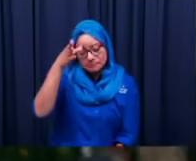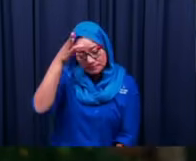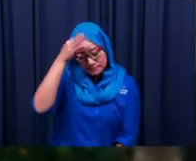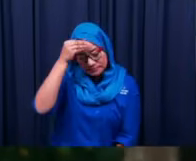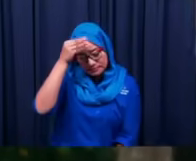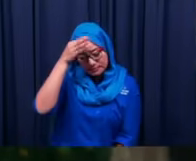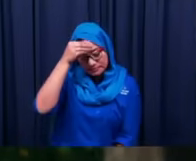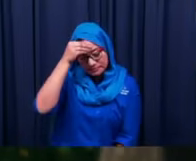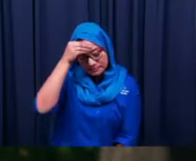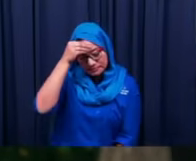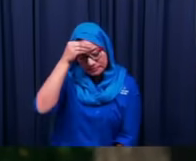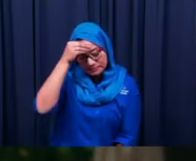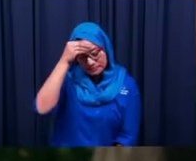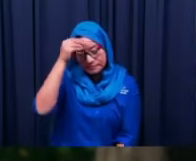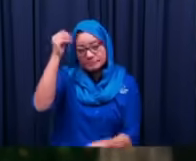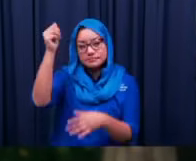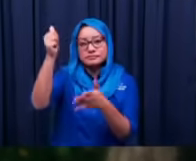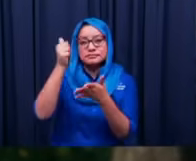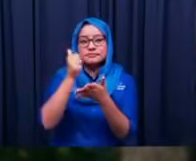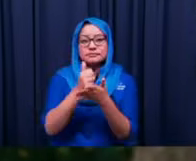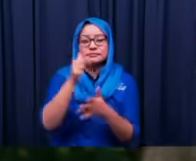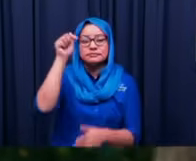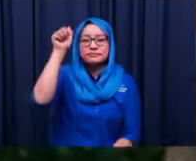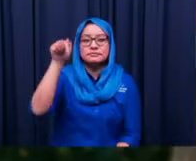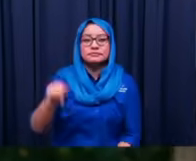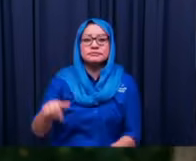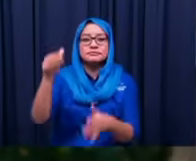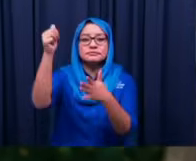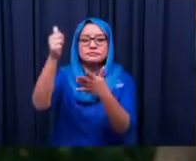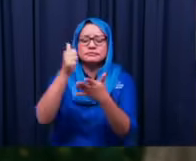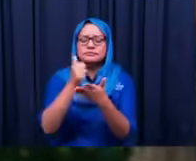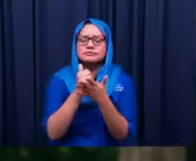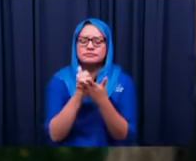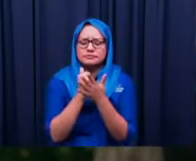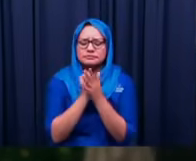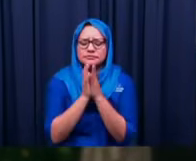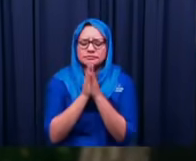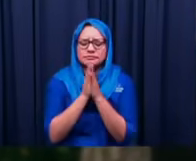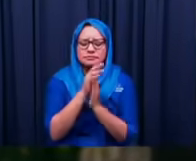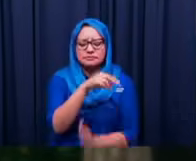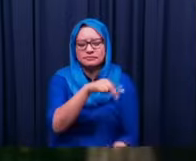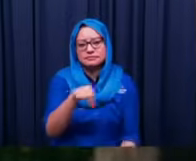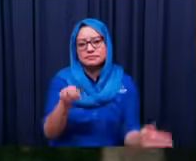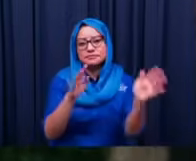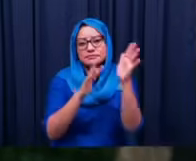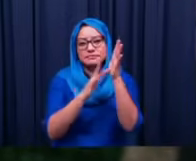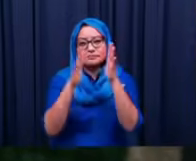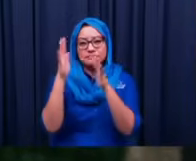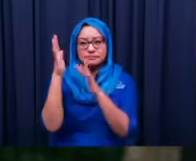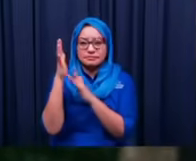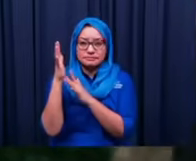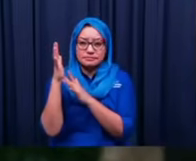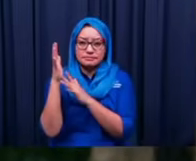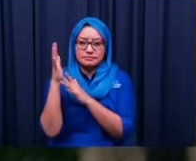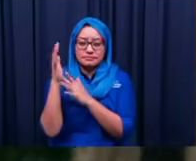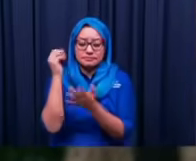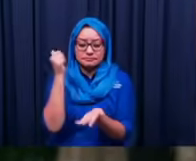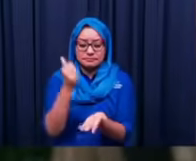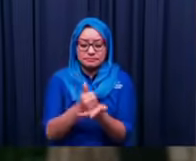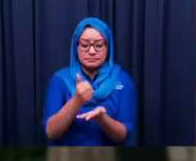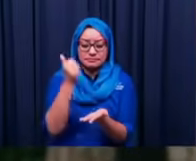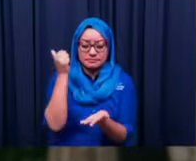aprendiendo, Señor. Ayúdanos hoy, ayúdanos siempre. En el nombre de Jesús.